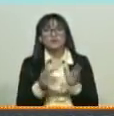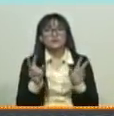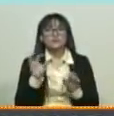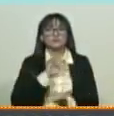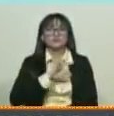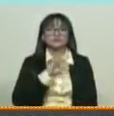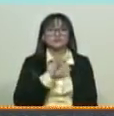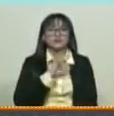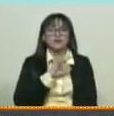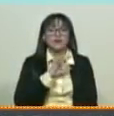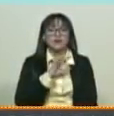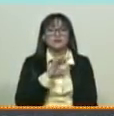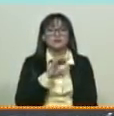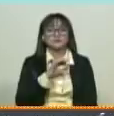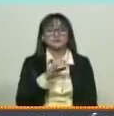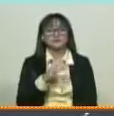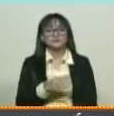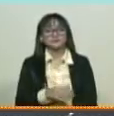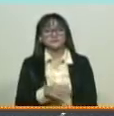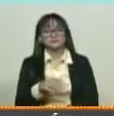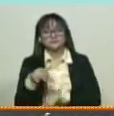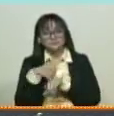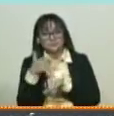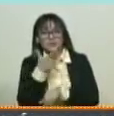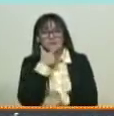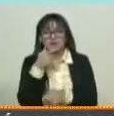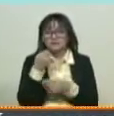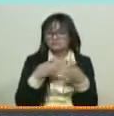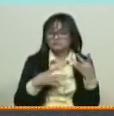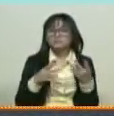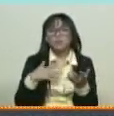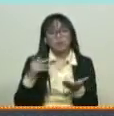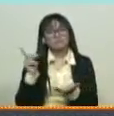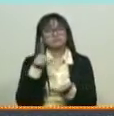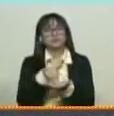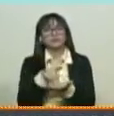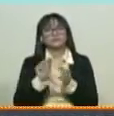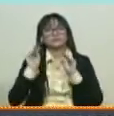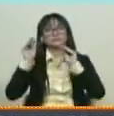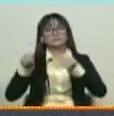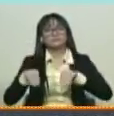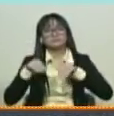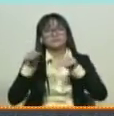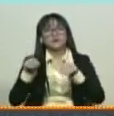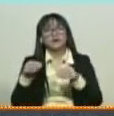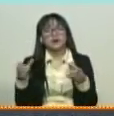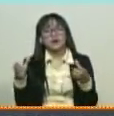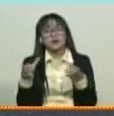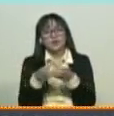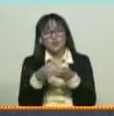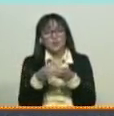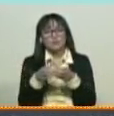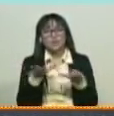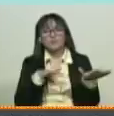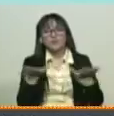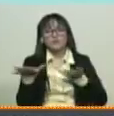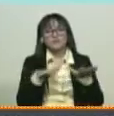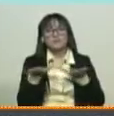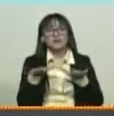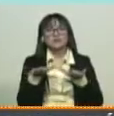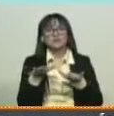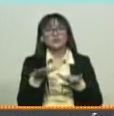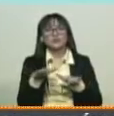la sexodiversidad, pues acudan a ese llamado que se hizo de conformar un poderoso movimiento